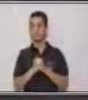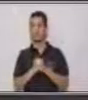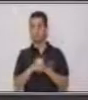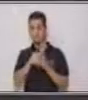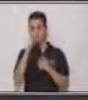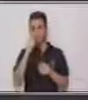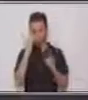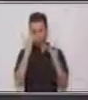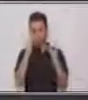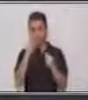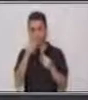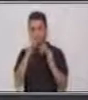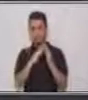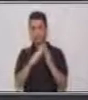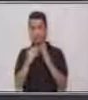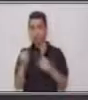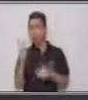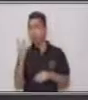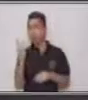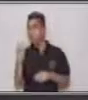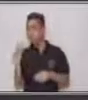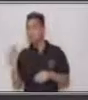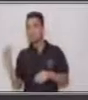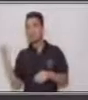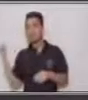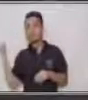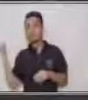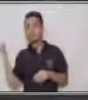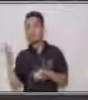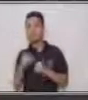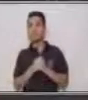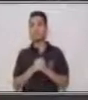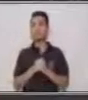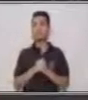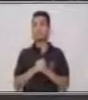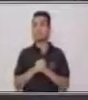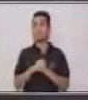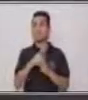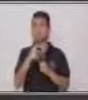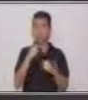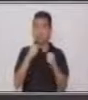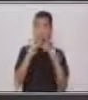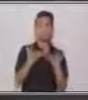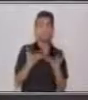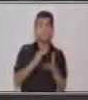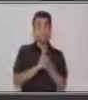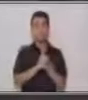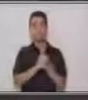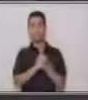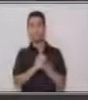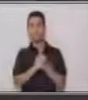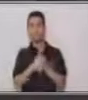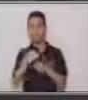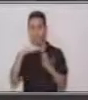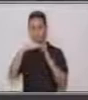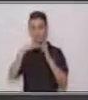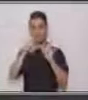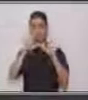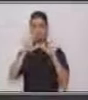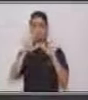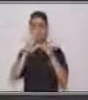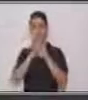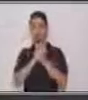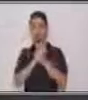cuenta en casa cuántos cuadraditos pinté y en voz alta, muy bien, pinté 10. ¿10 de